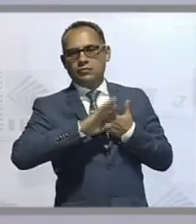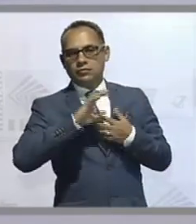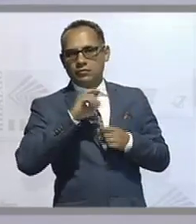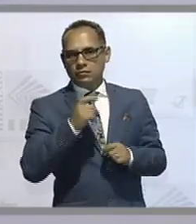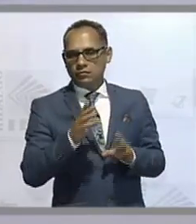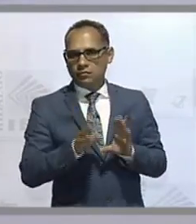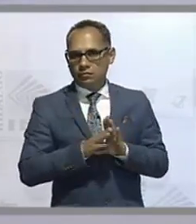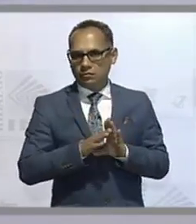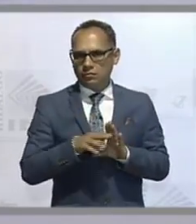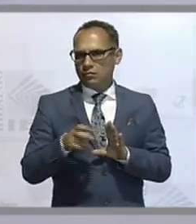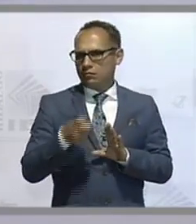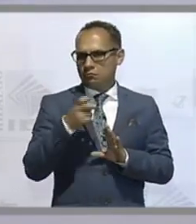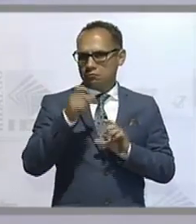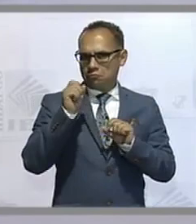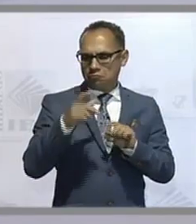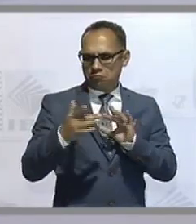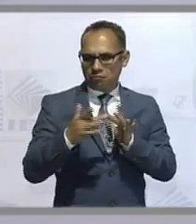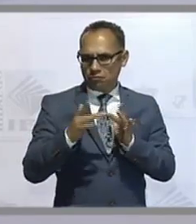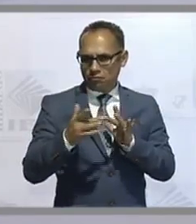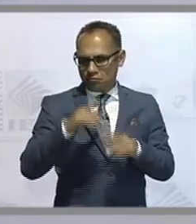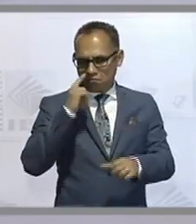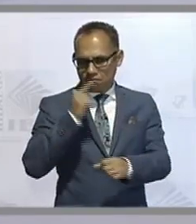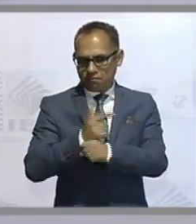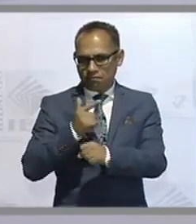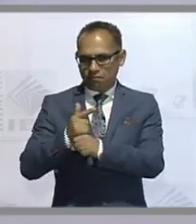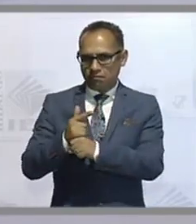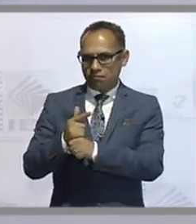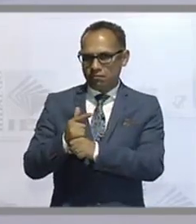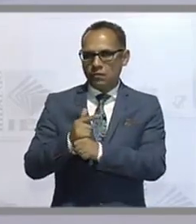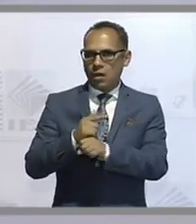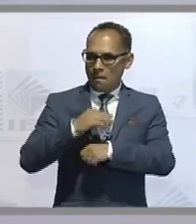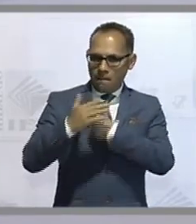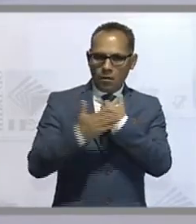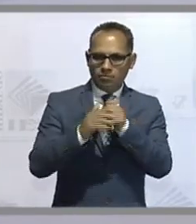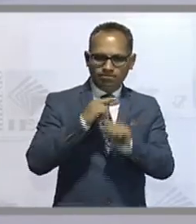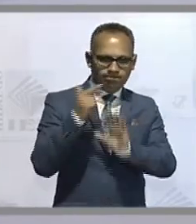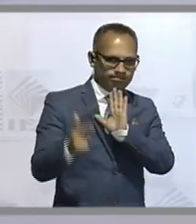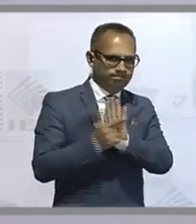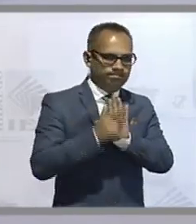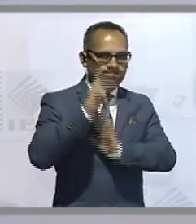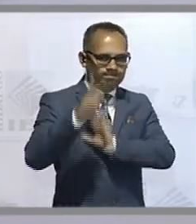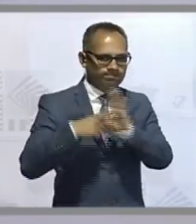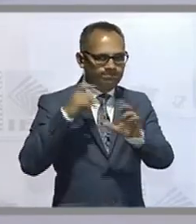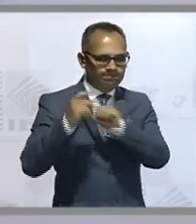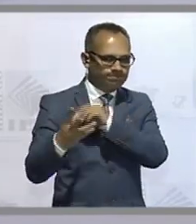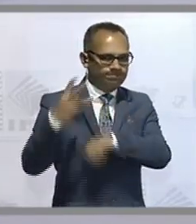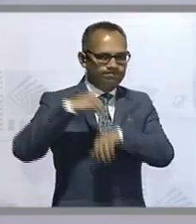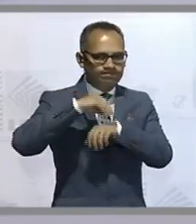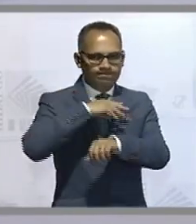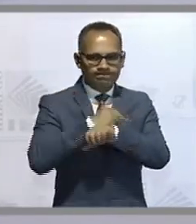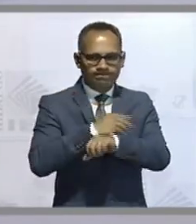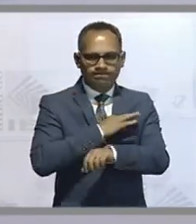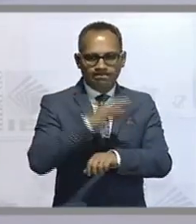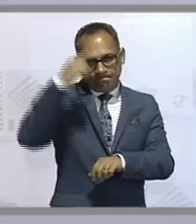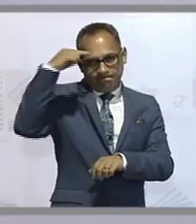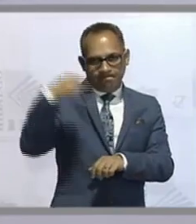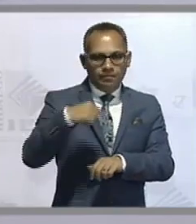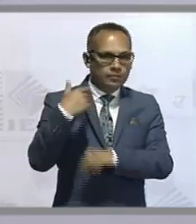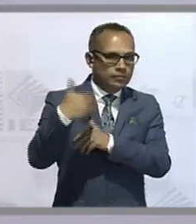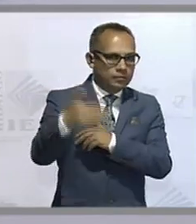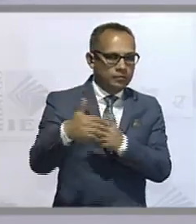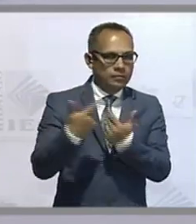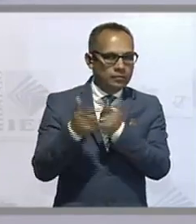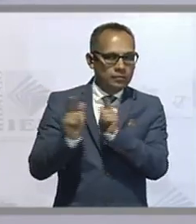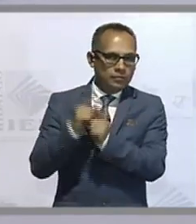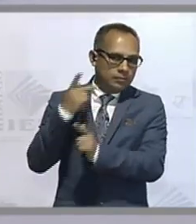también quiero plantearles a todos ustedes que desde morena vamos a hacer una modificación completa de lo que hasta